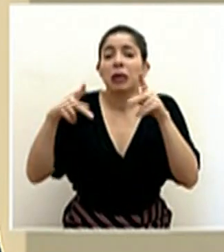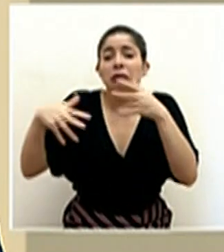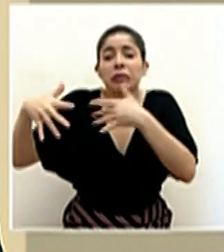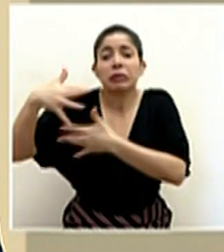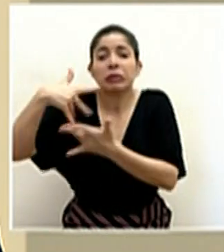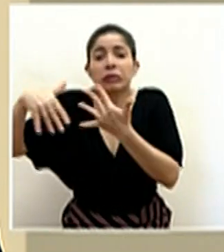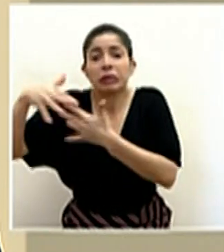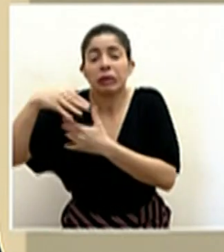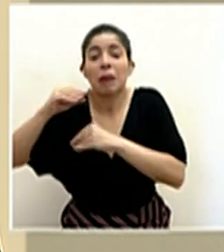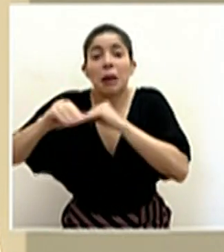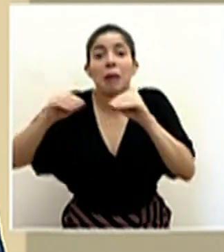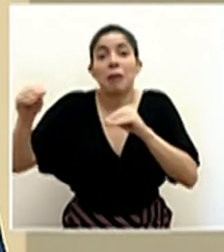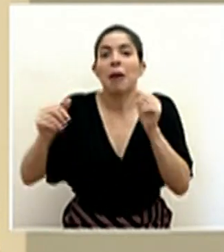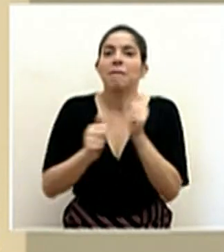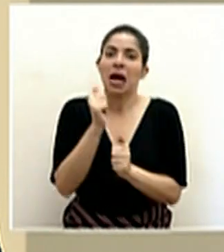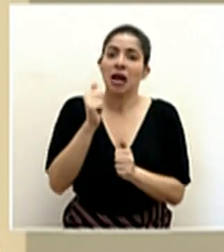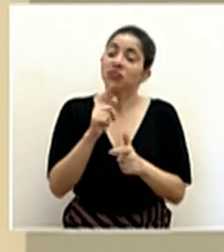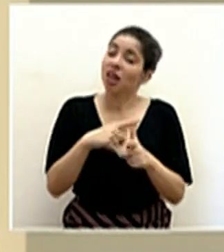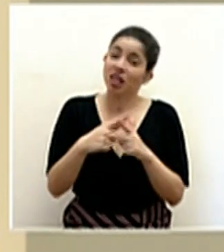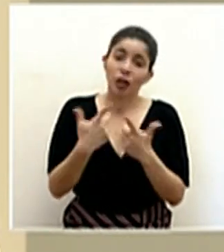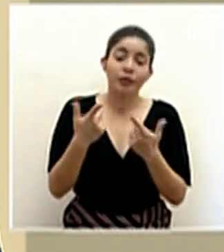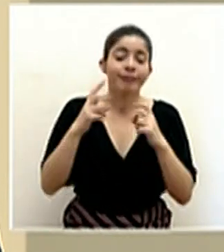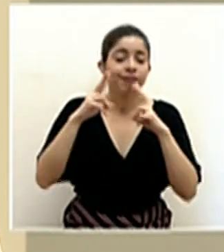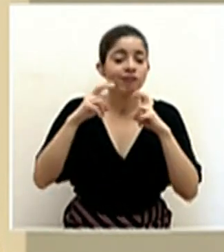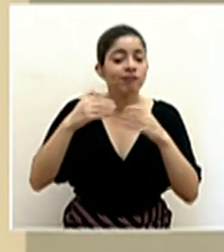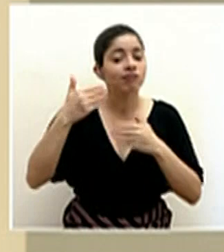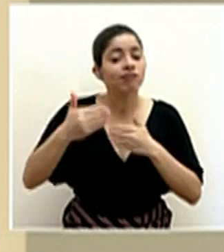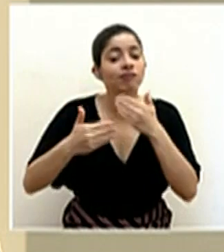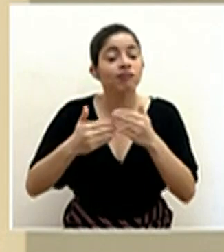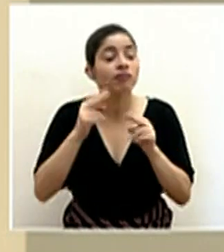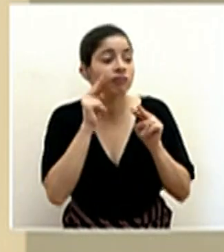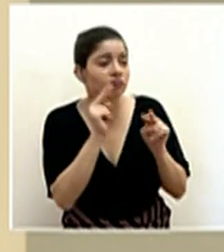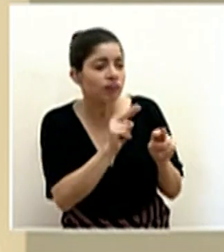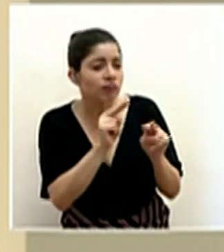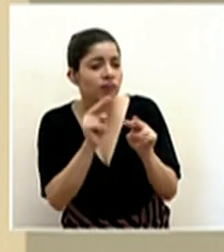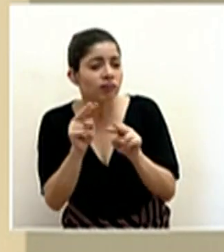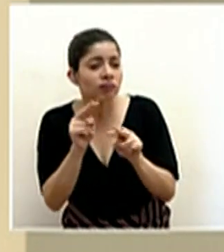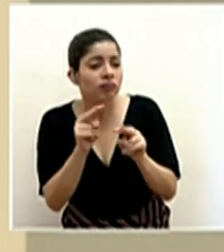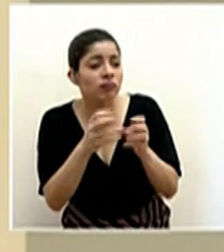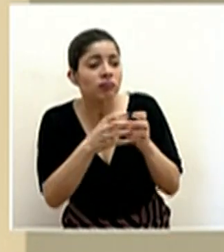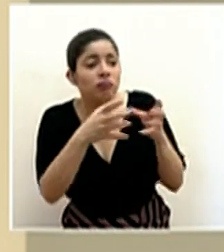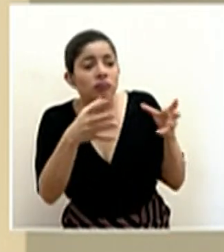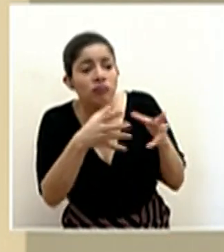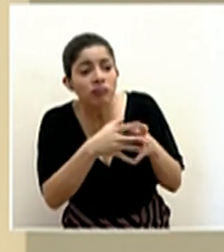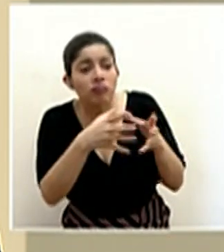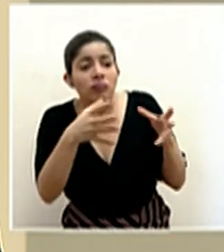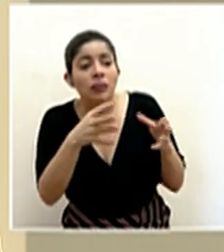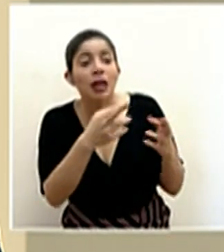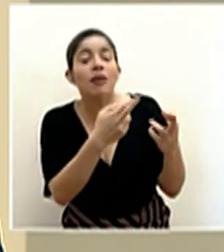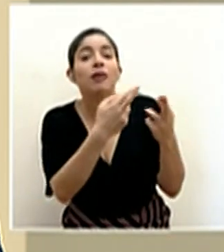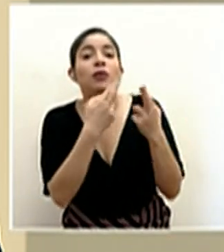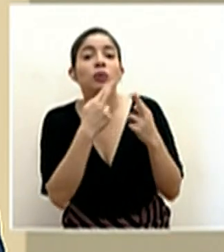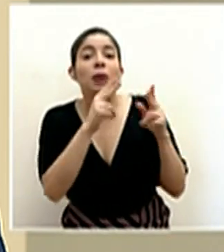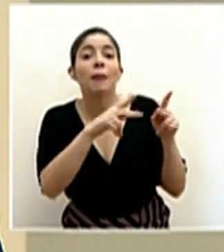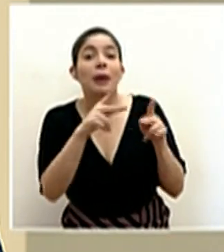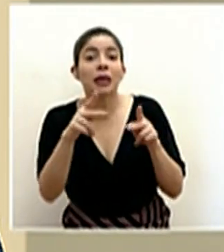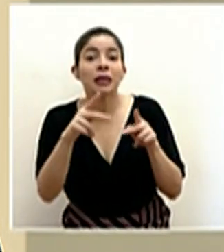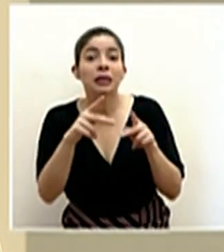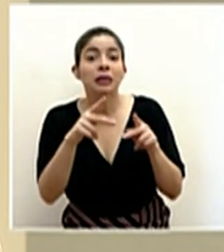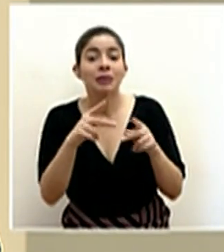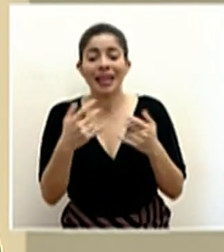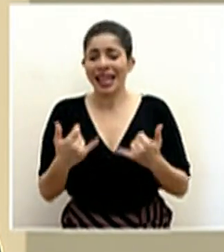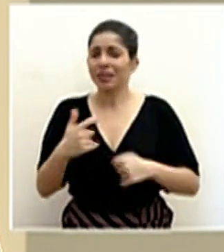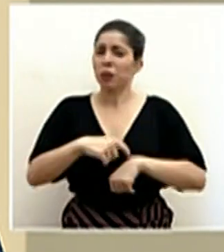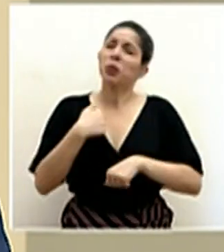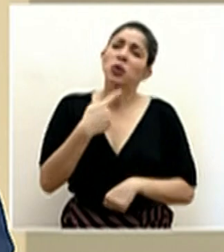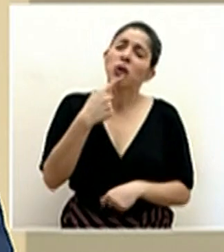riesgo de transmisión también aumenta. Así que todo eso va valorándose de acuerdo al comportamiento de lo que vayamos viendo en la respuesta social. Pero si empezamos, o sea, en este